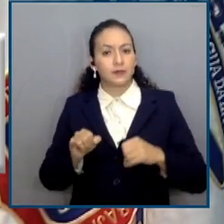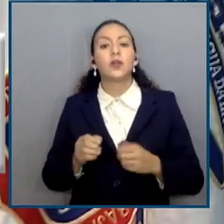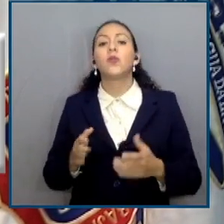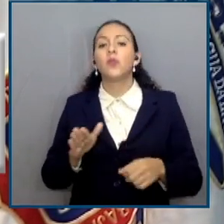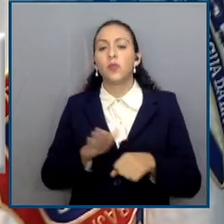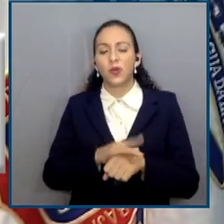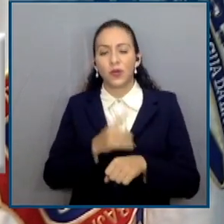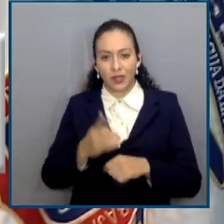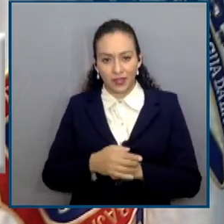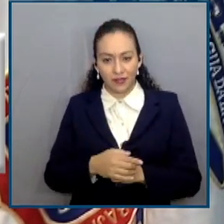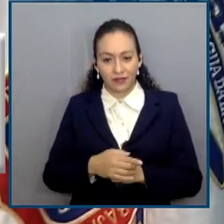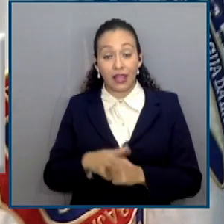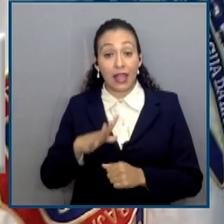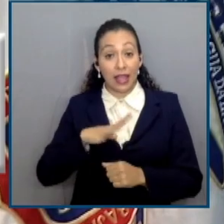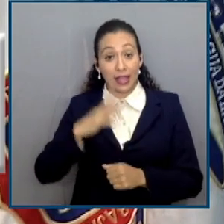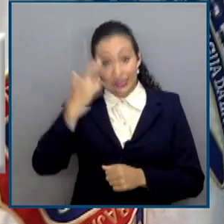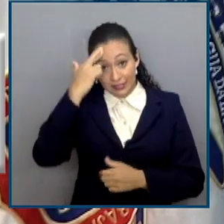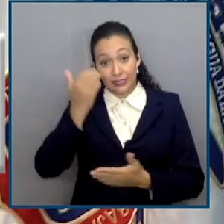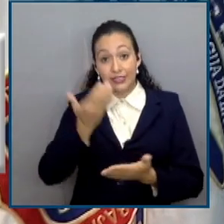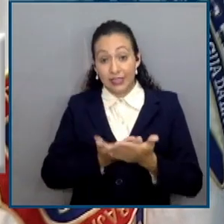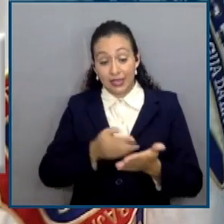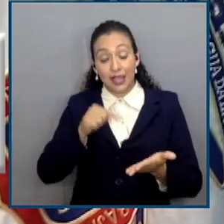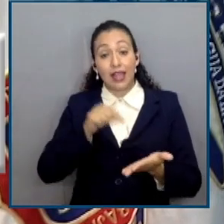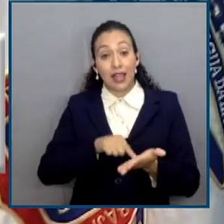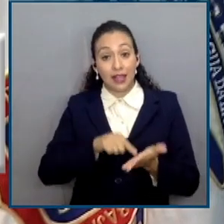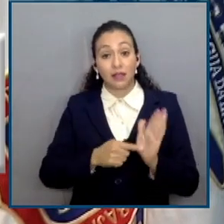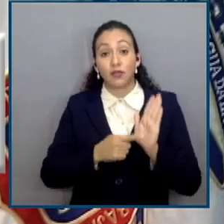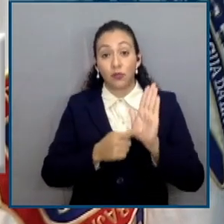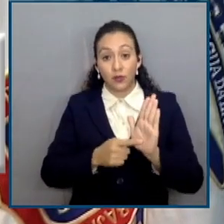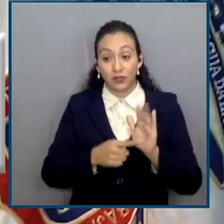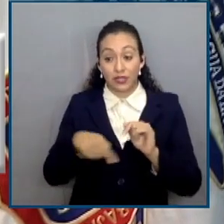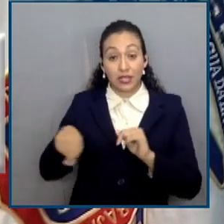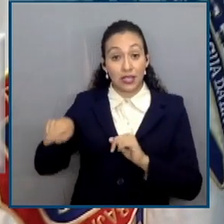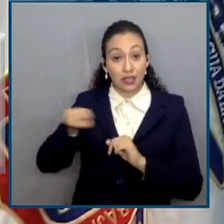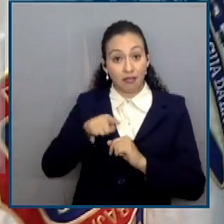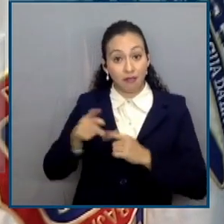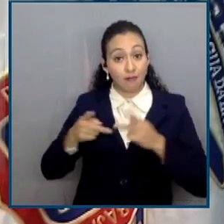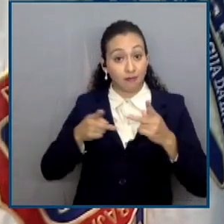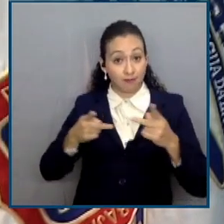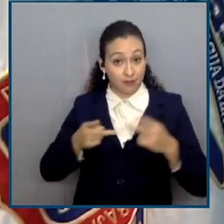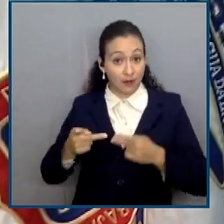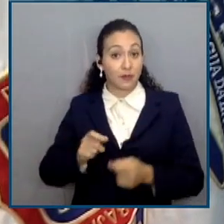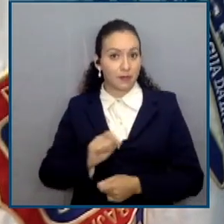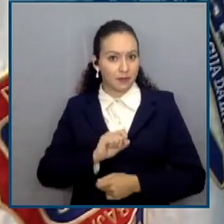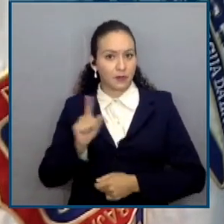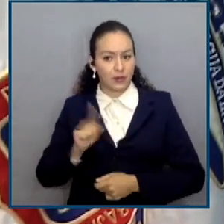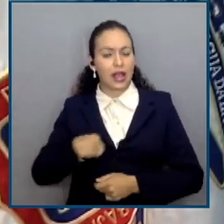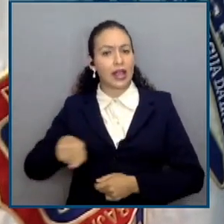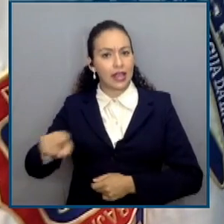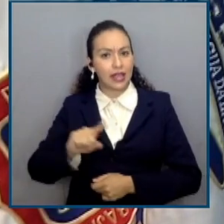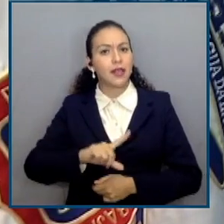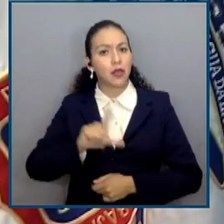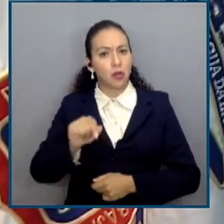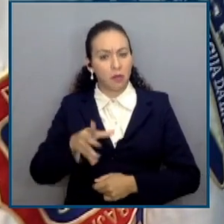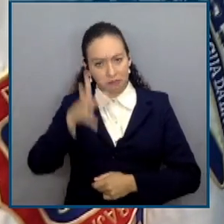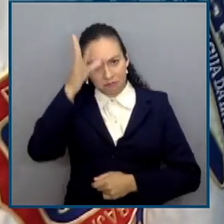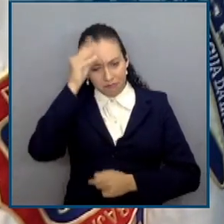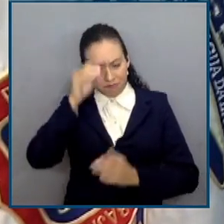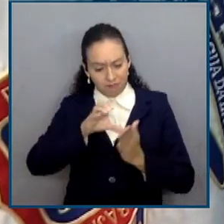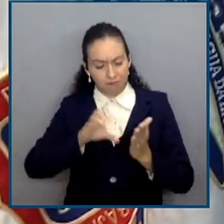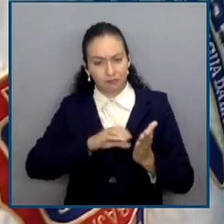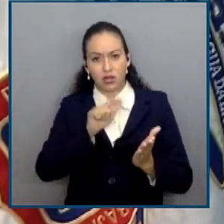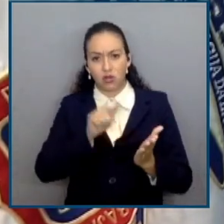su capacidad e imparcialidad. Pues cuando las autoridades judiciales